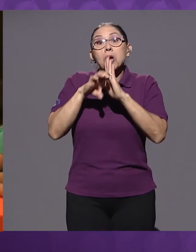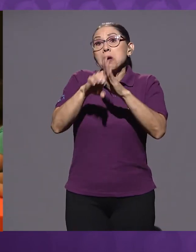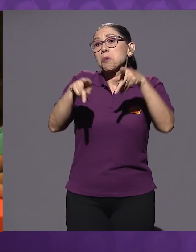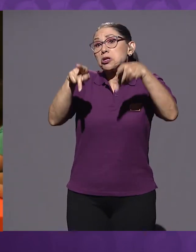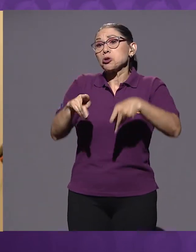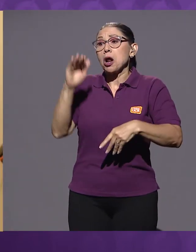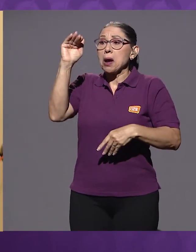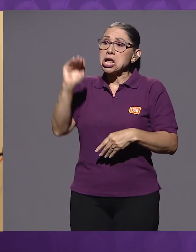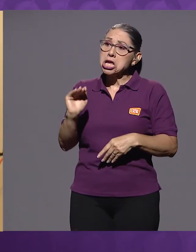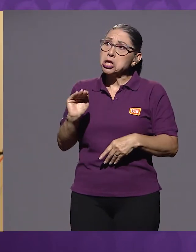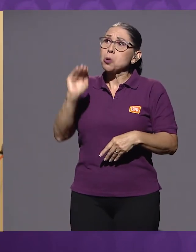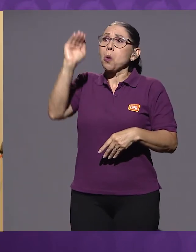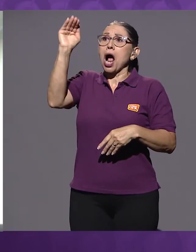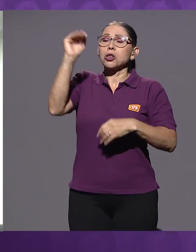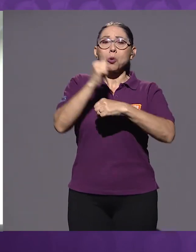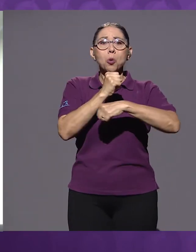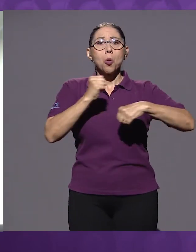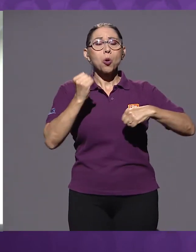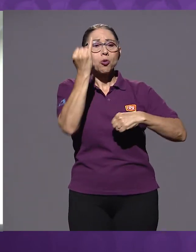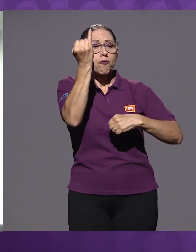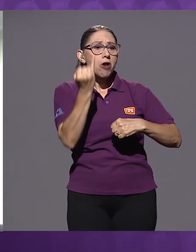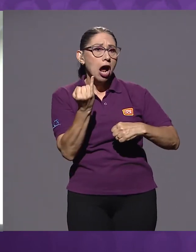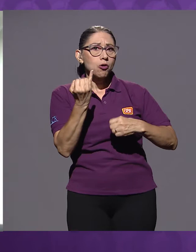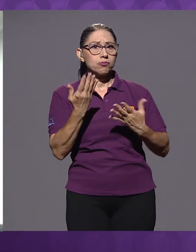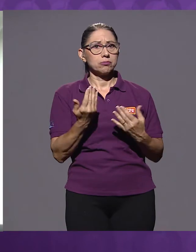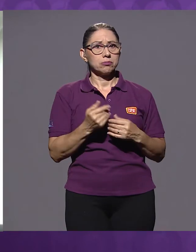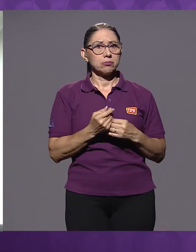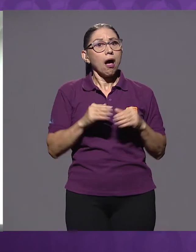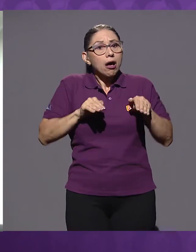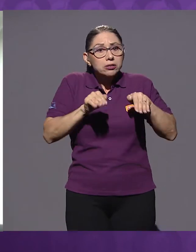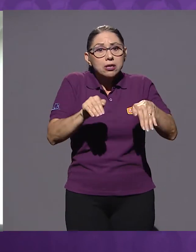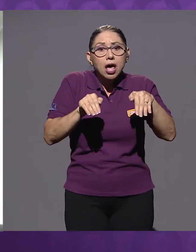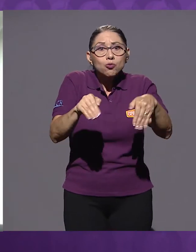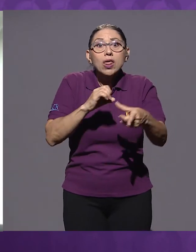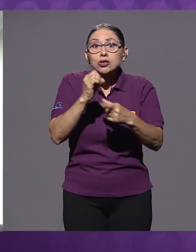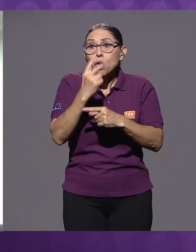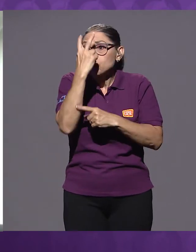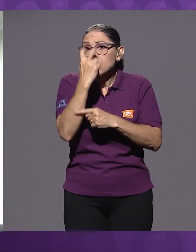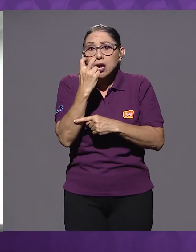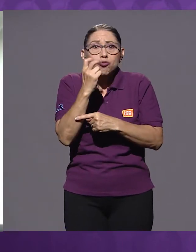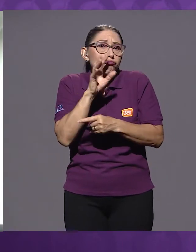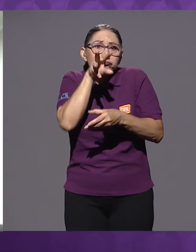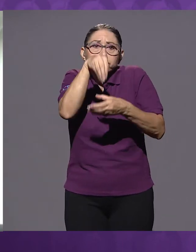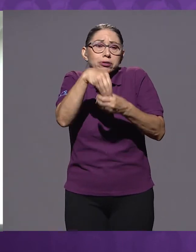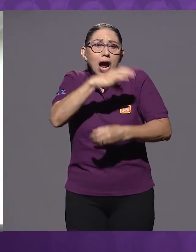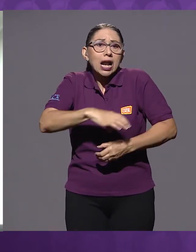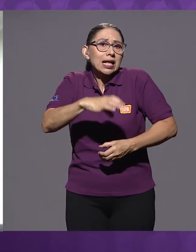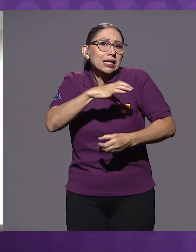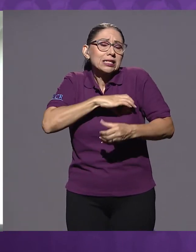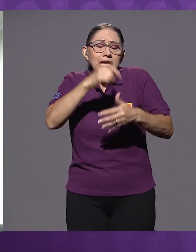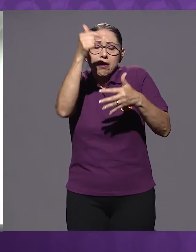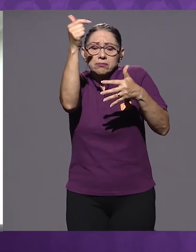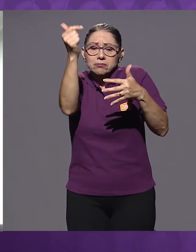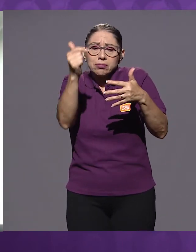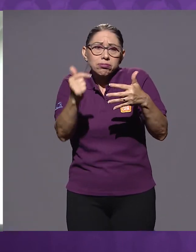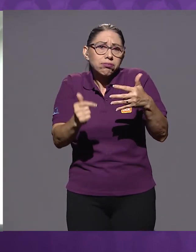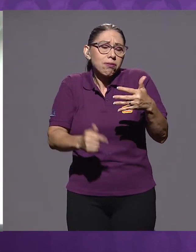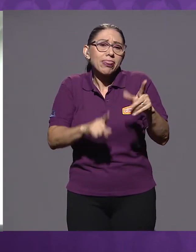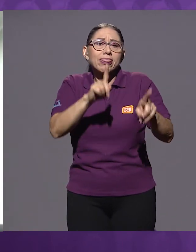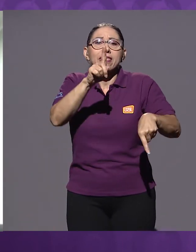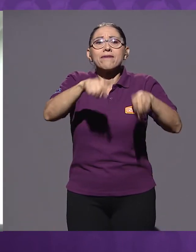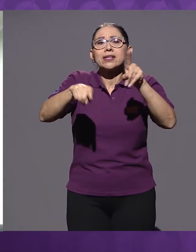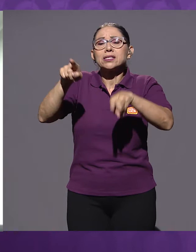o gordo o flaco. Andar en una silla de ruedas o ser ciego debería ser una característica dentro de la maravillosa paleta de